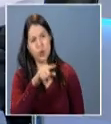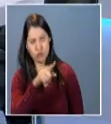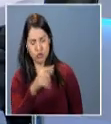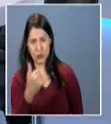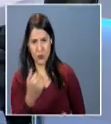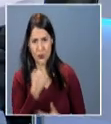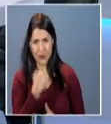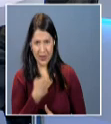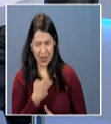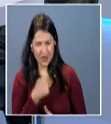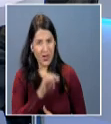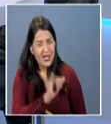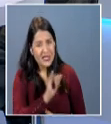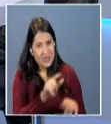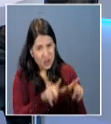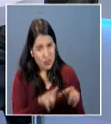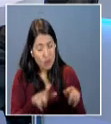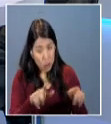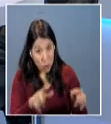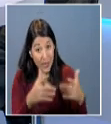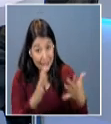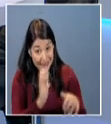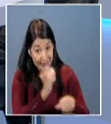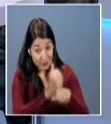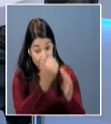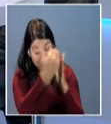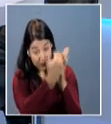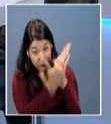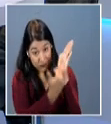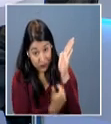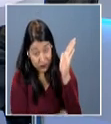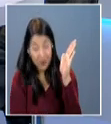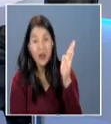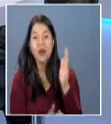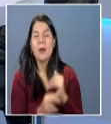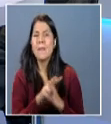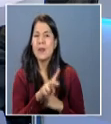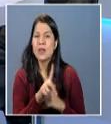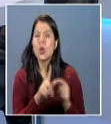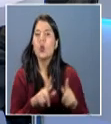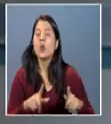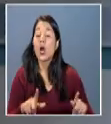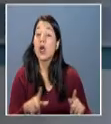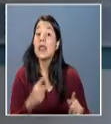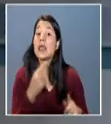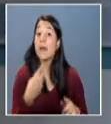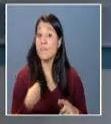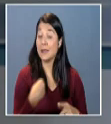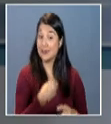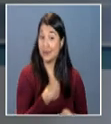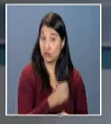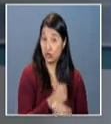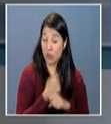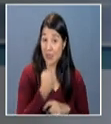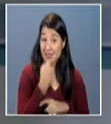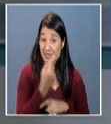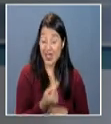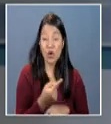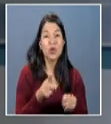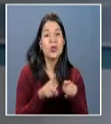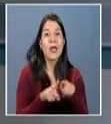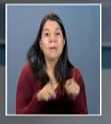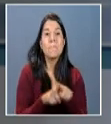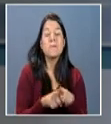mencionaba estos lugares que ya están posicionados por estas bandas, ahora el Ministerio de Seguridad también decía la falta